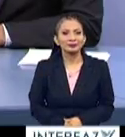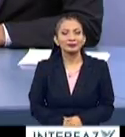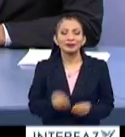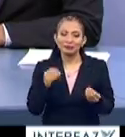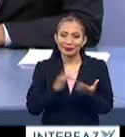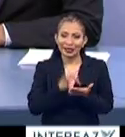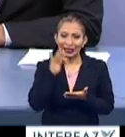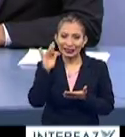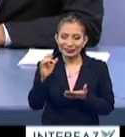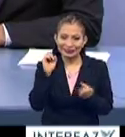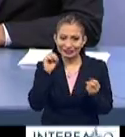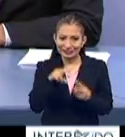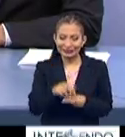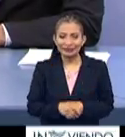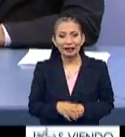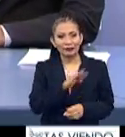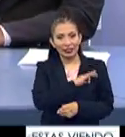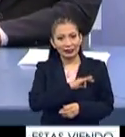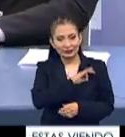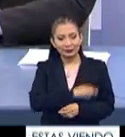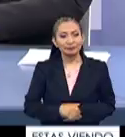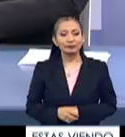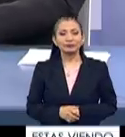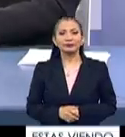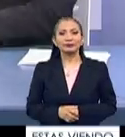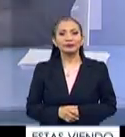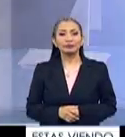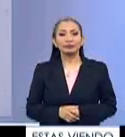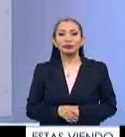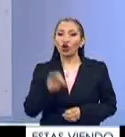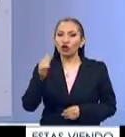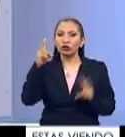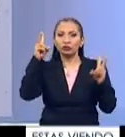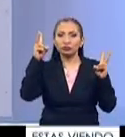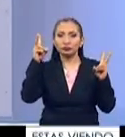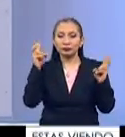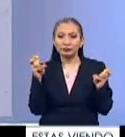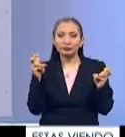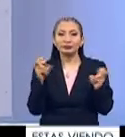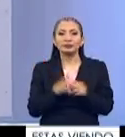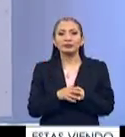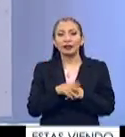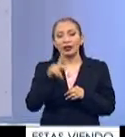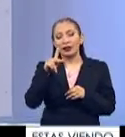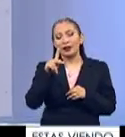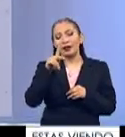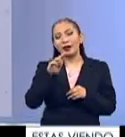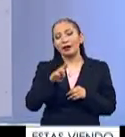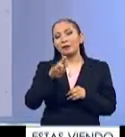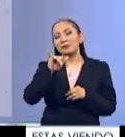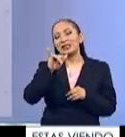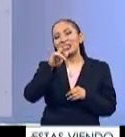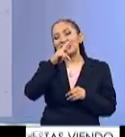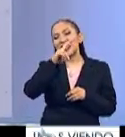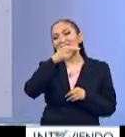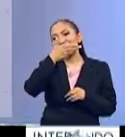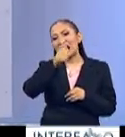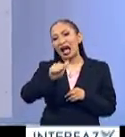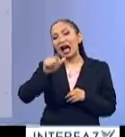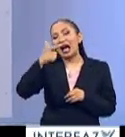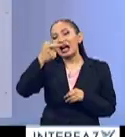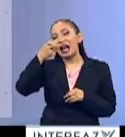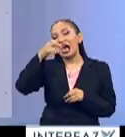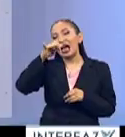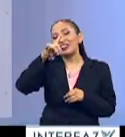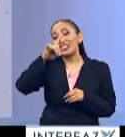Muchas gracias. Hasta luego. Gracias. Felicidades. Y en otros asuntos, Pirra Gladys Grudman es una mujer